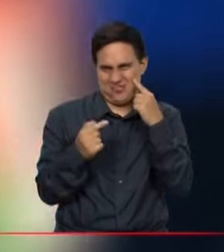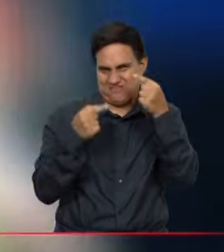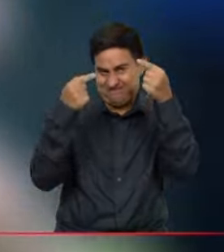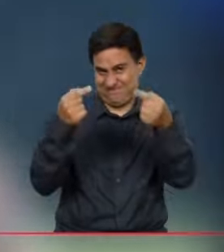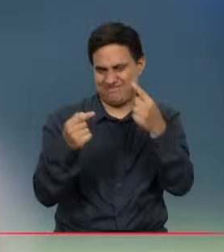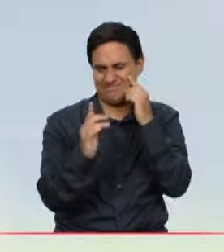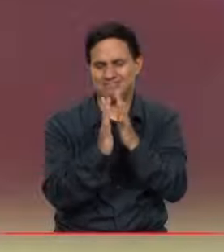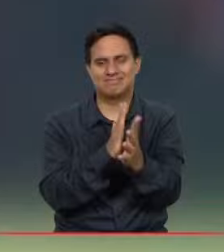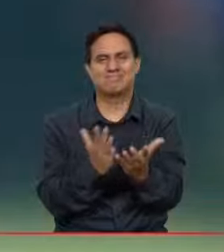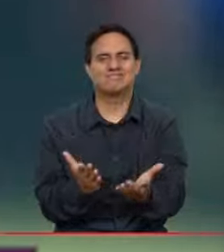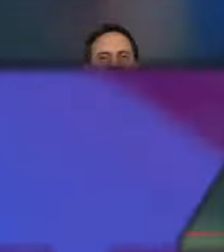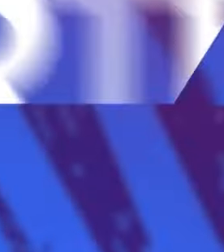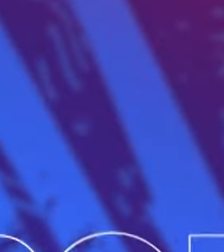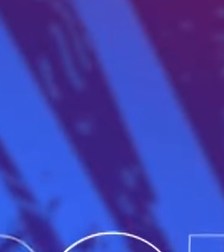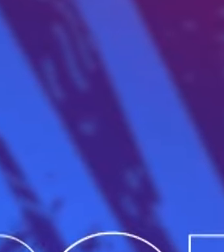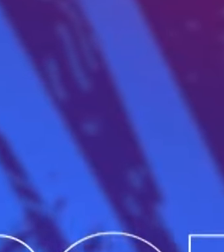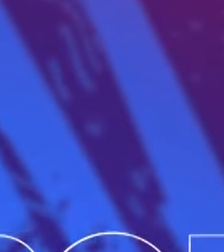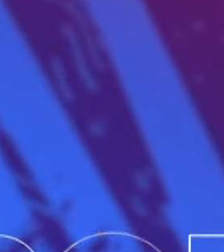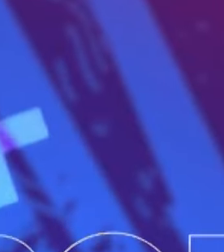colombiana.